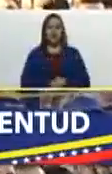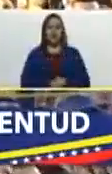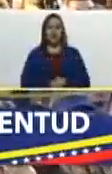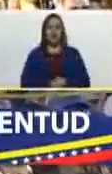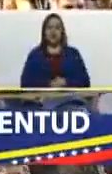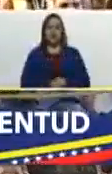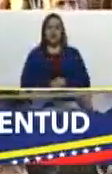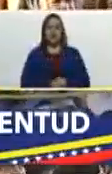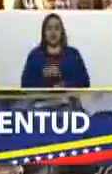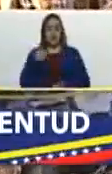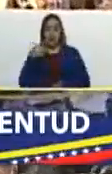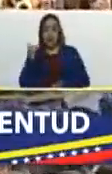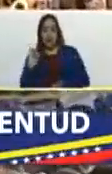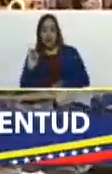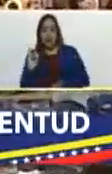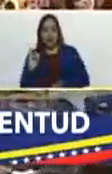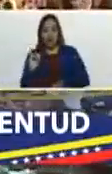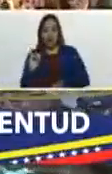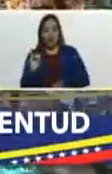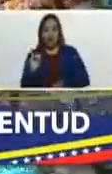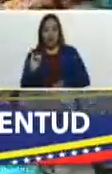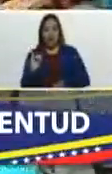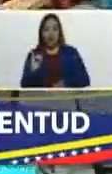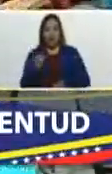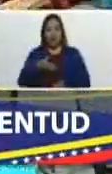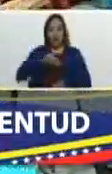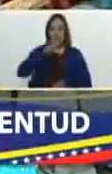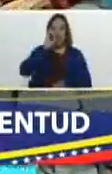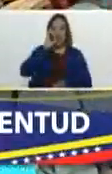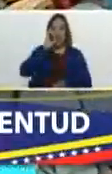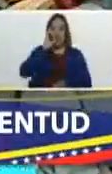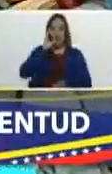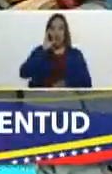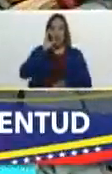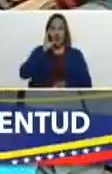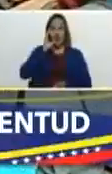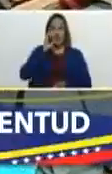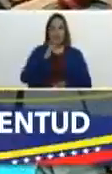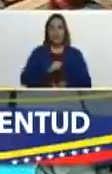llegó el jugo de